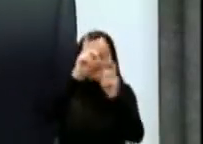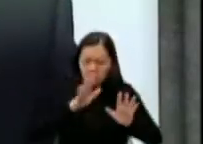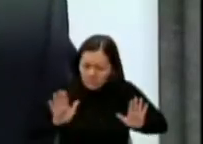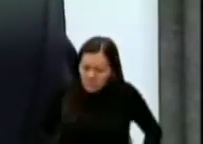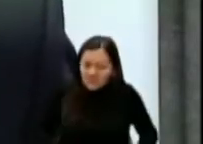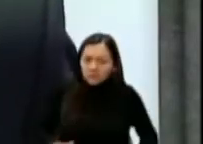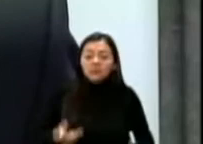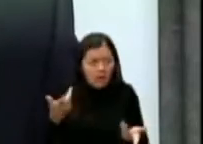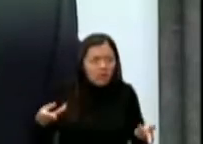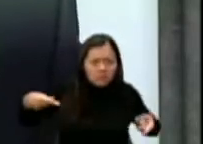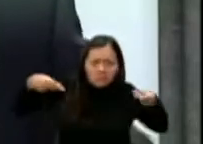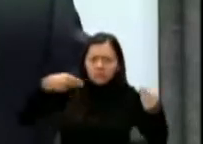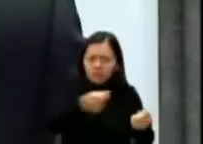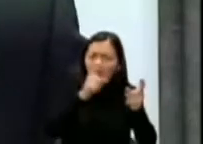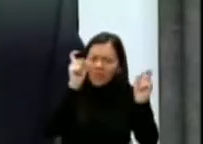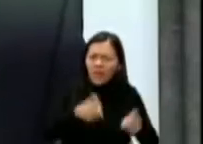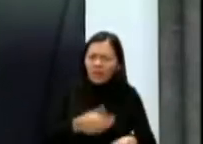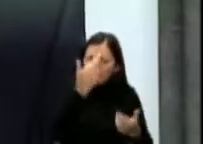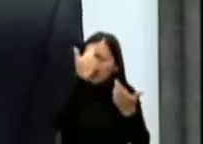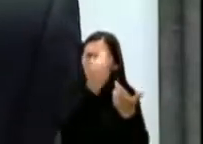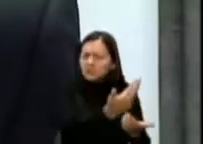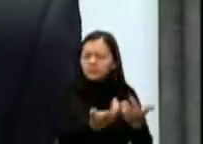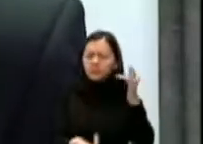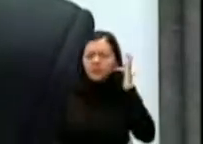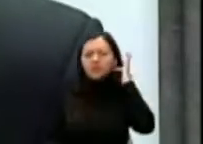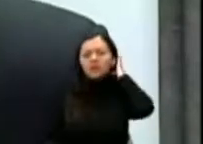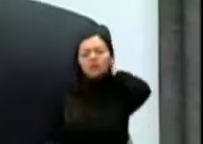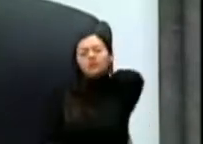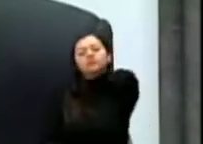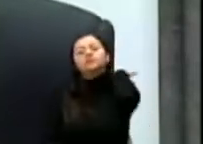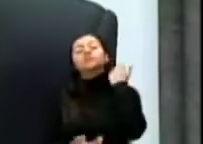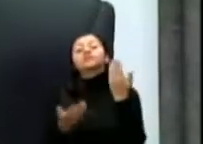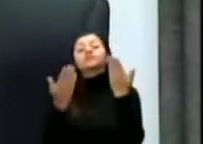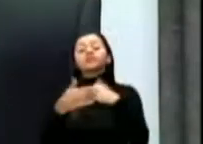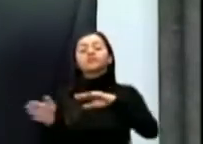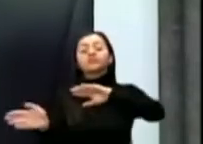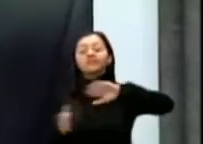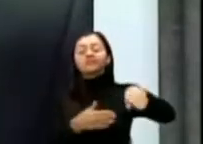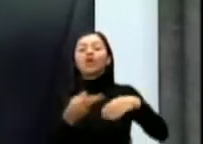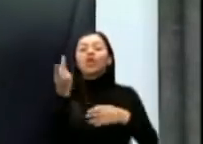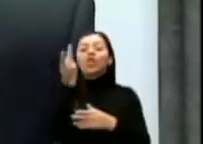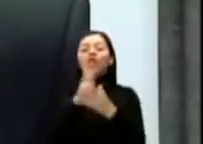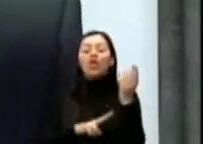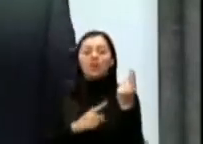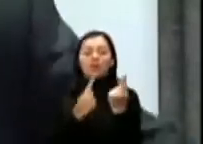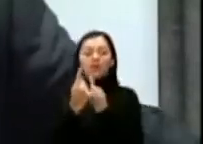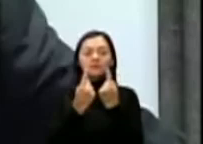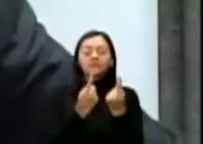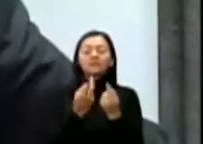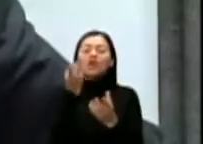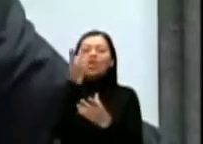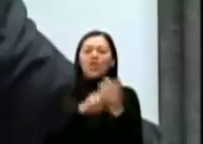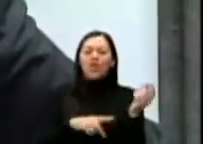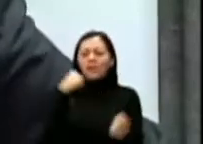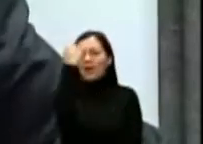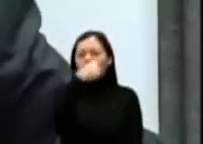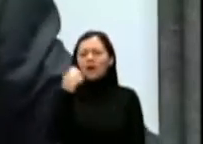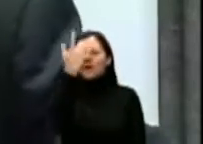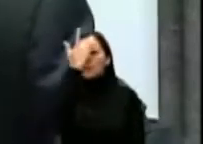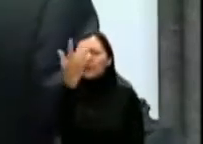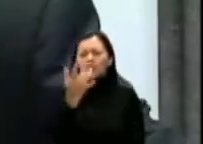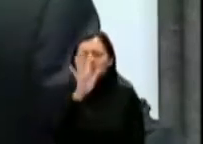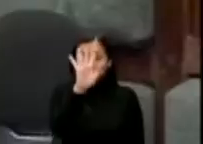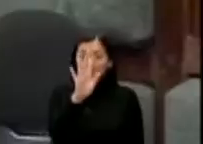podemos hablar un poco de eso más adelante en la entrevista pero porque hablo de doble moral porque mire usted lo complejo del